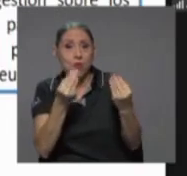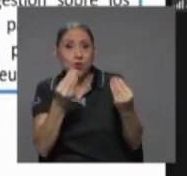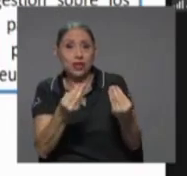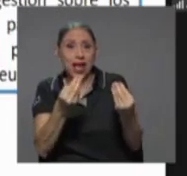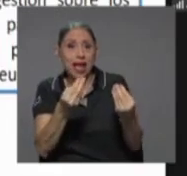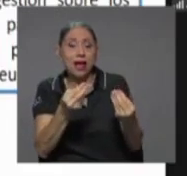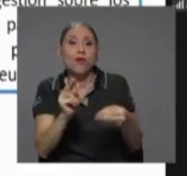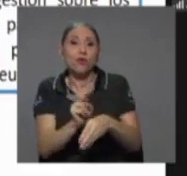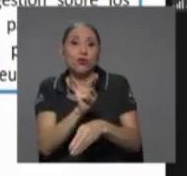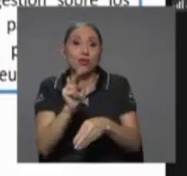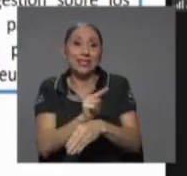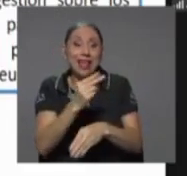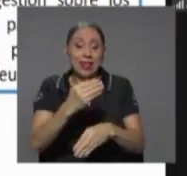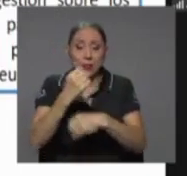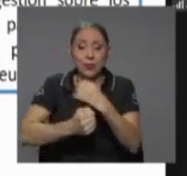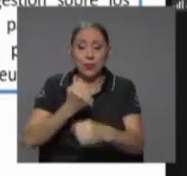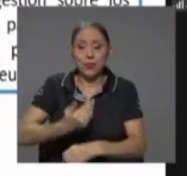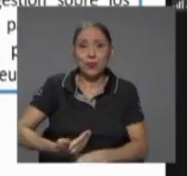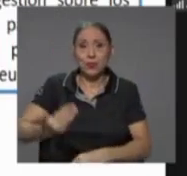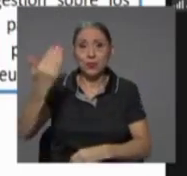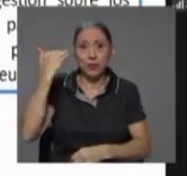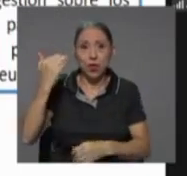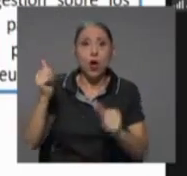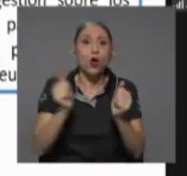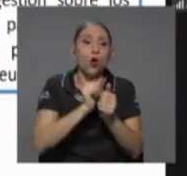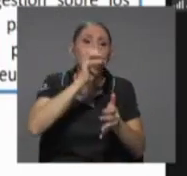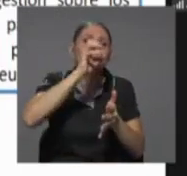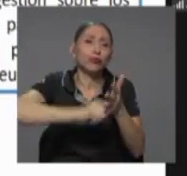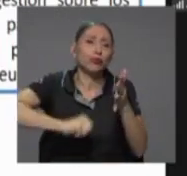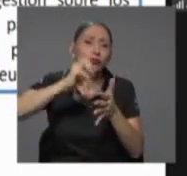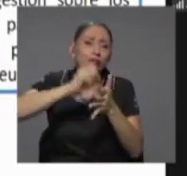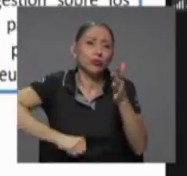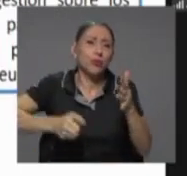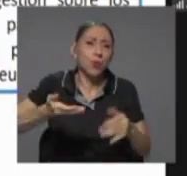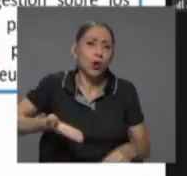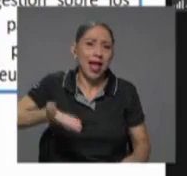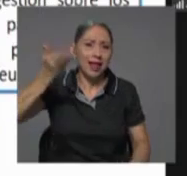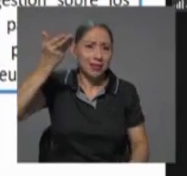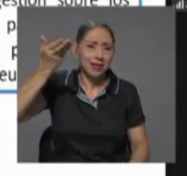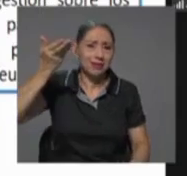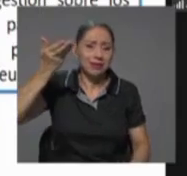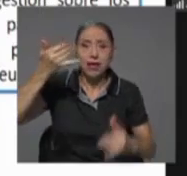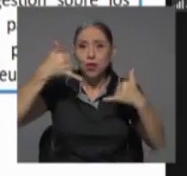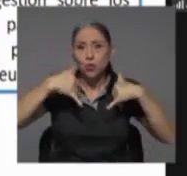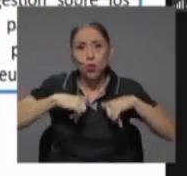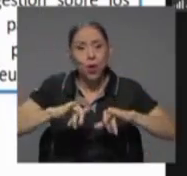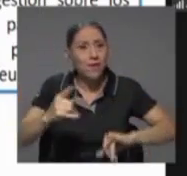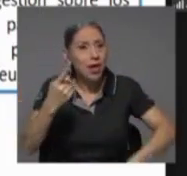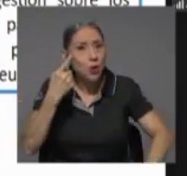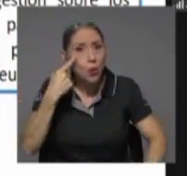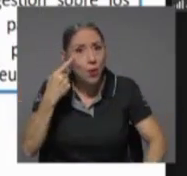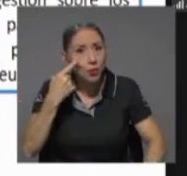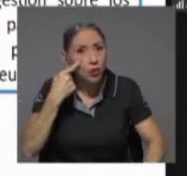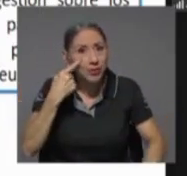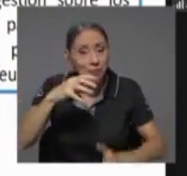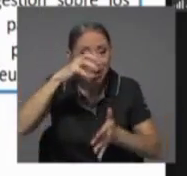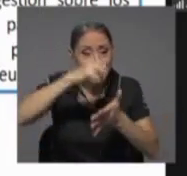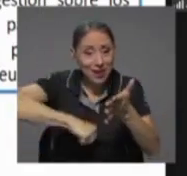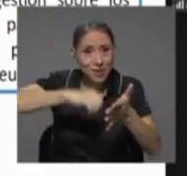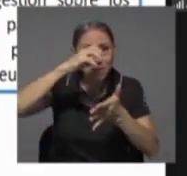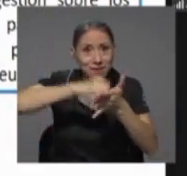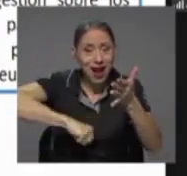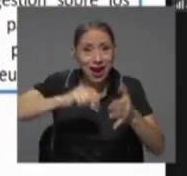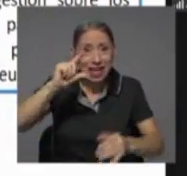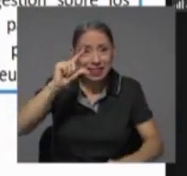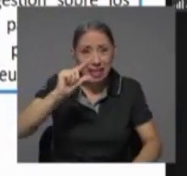tasas muy altas, y todavía no podemos observar lo que es, digamos, la baja en tasas producto